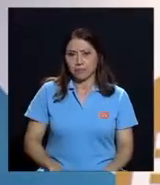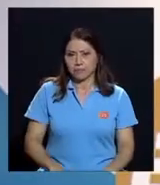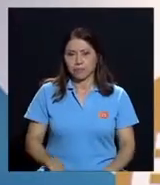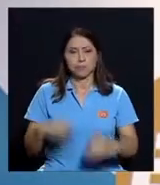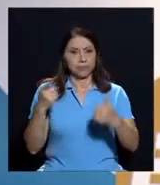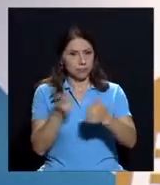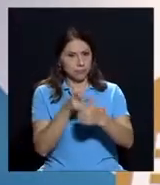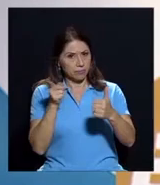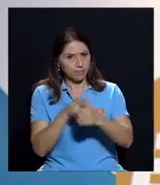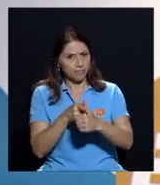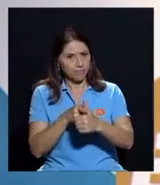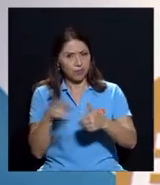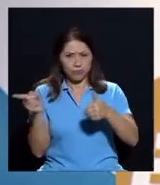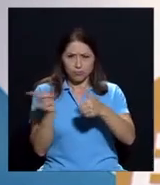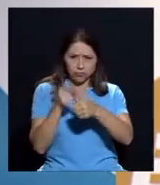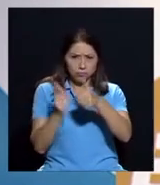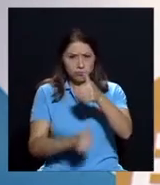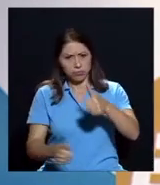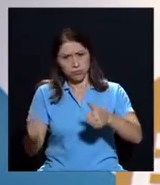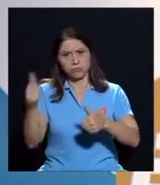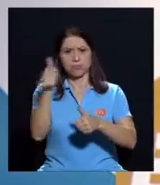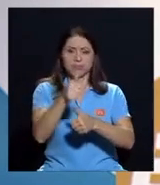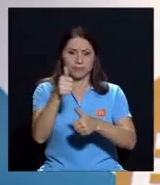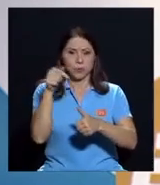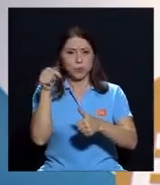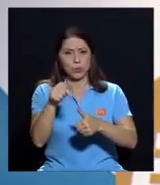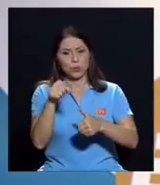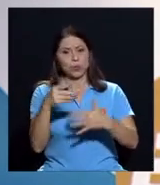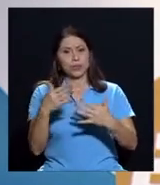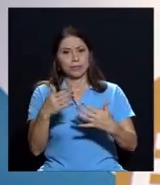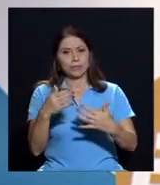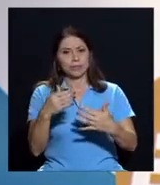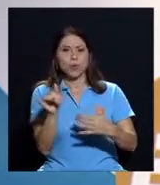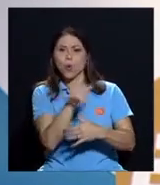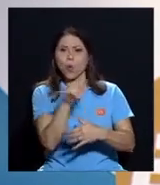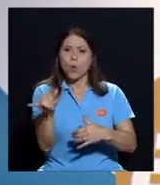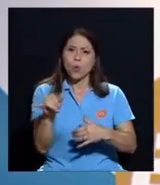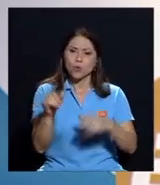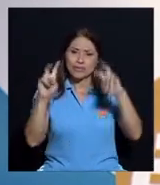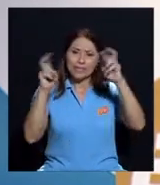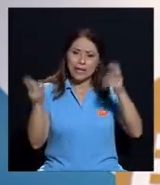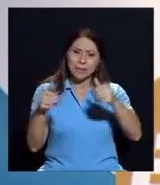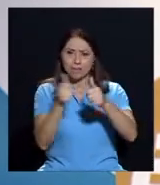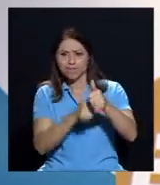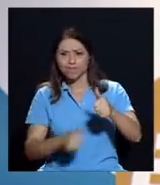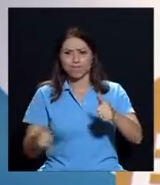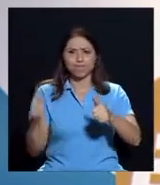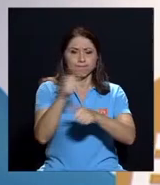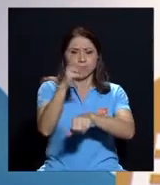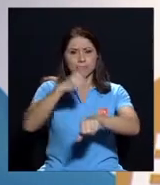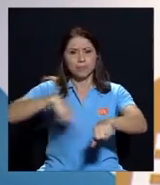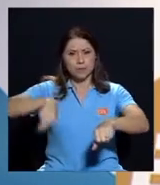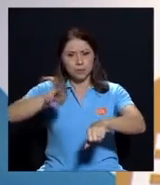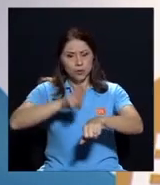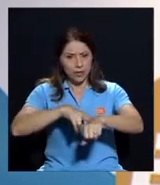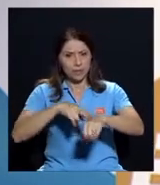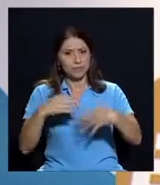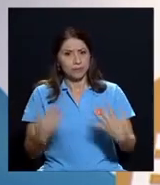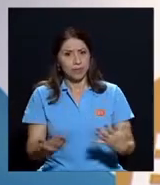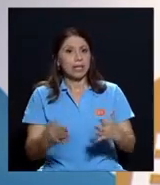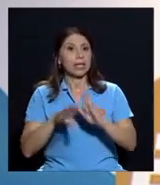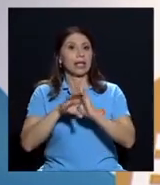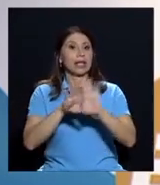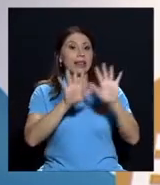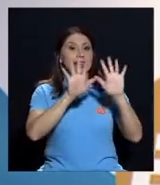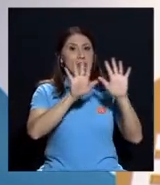es prioritario ponerlo delante de él como una prioridad nacional el que de 10 muchachos